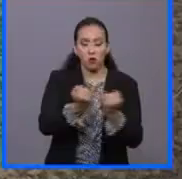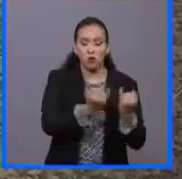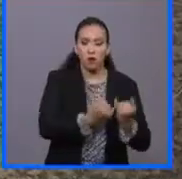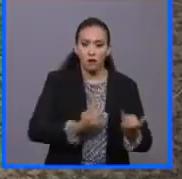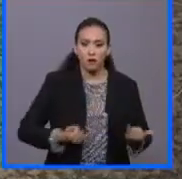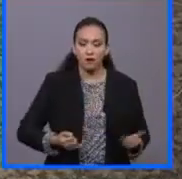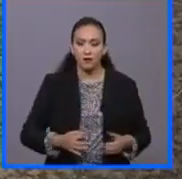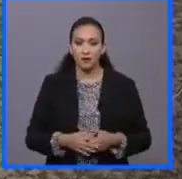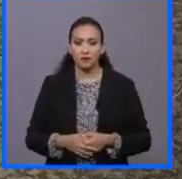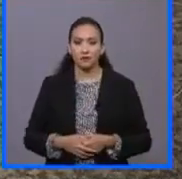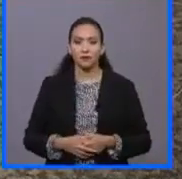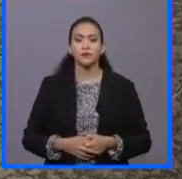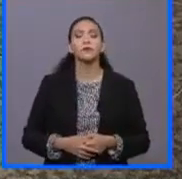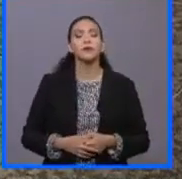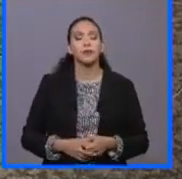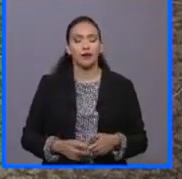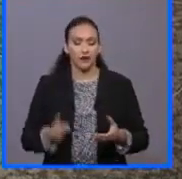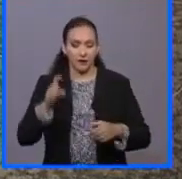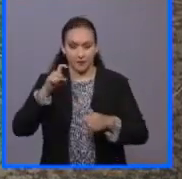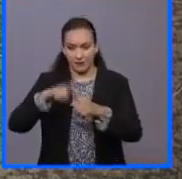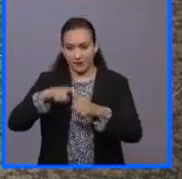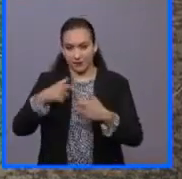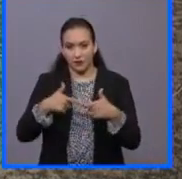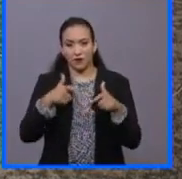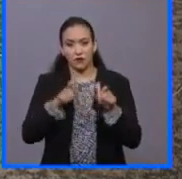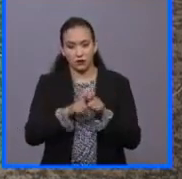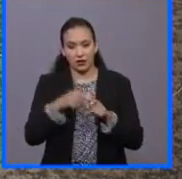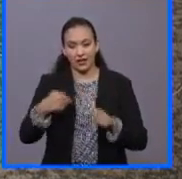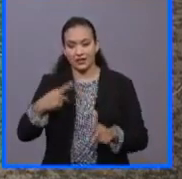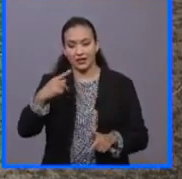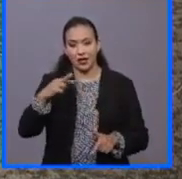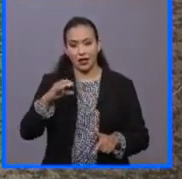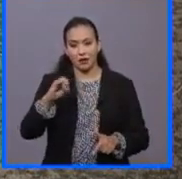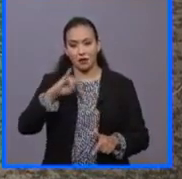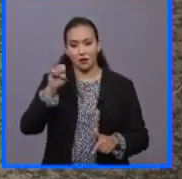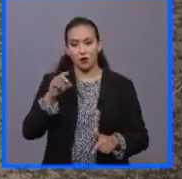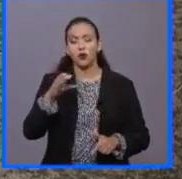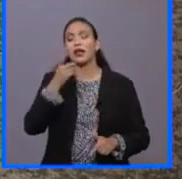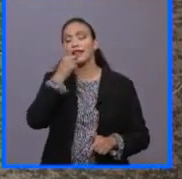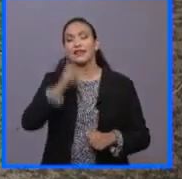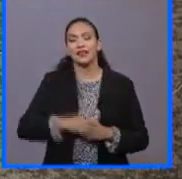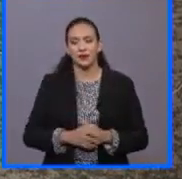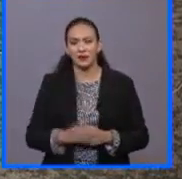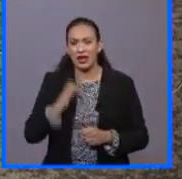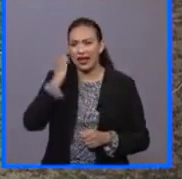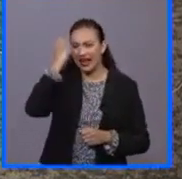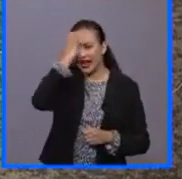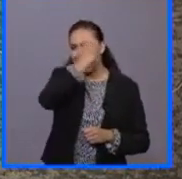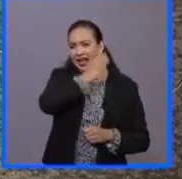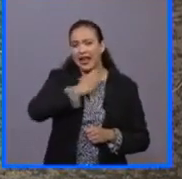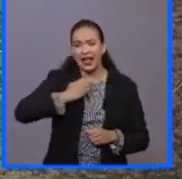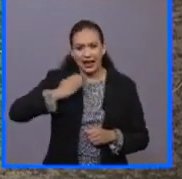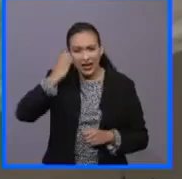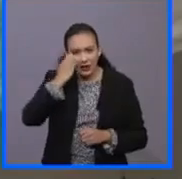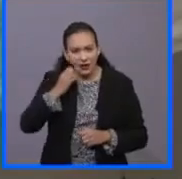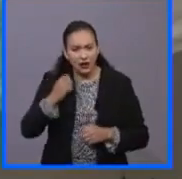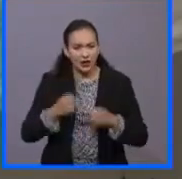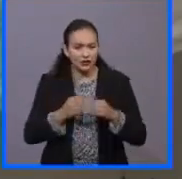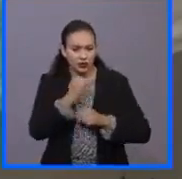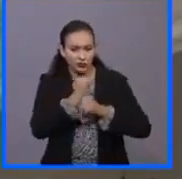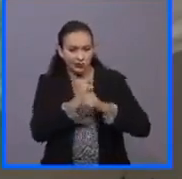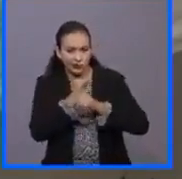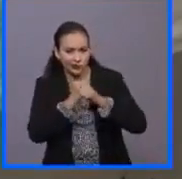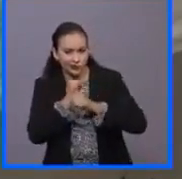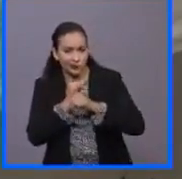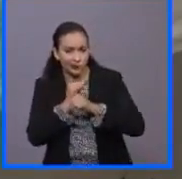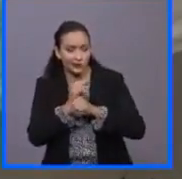principal. Los integrantes de la agrupación ProJuc afirmaron que la evaluación integral de la elección judicial revela